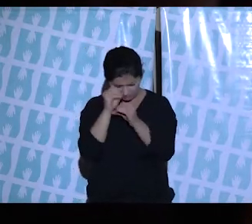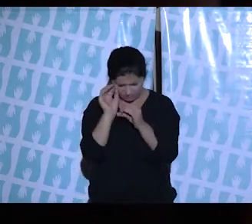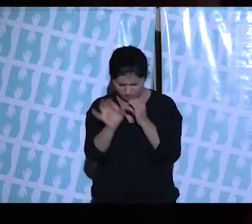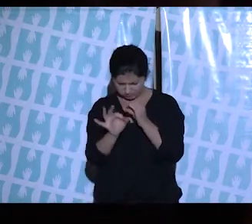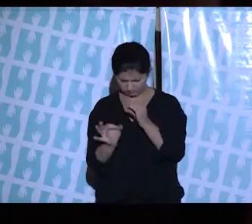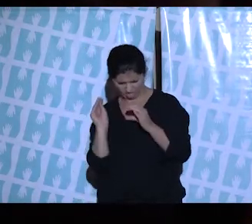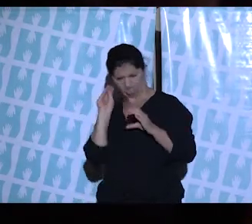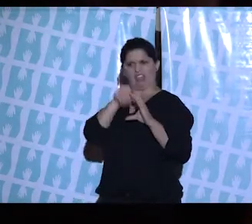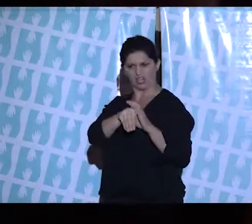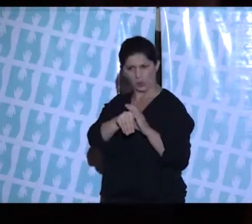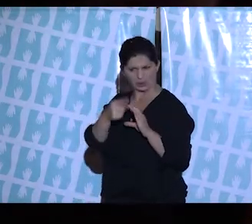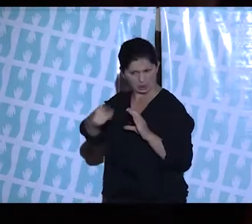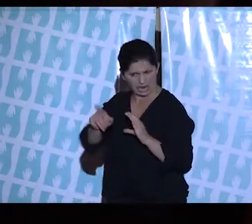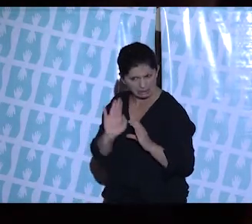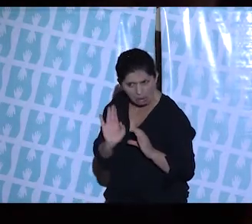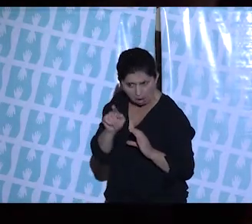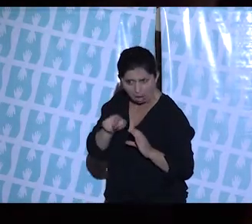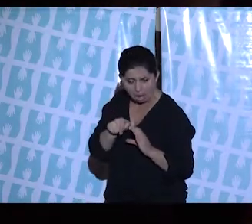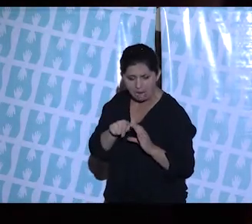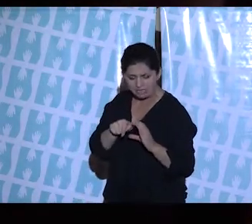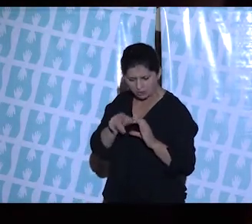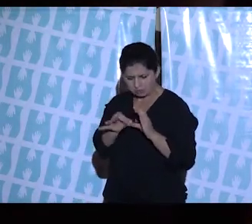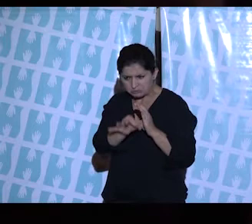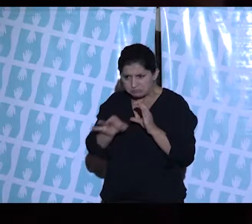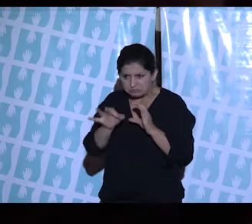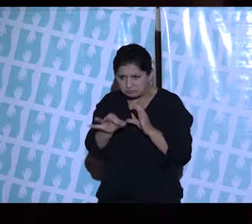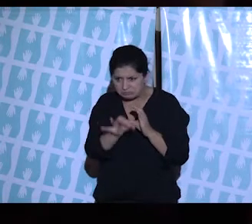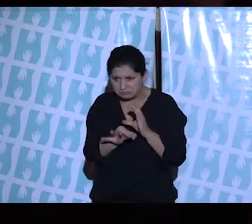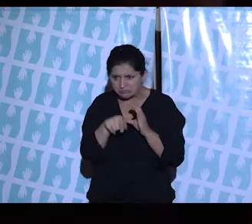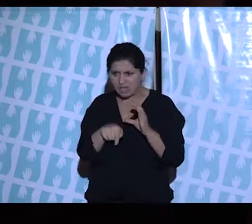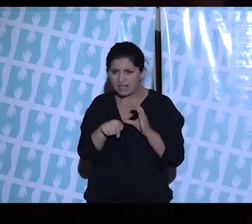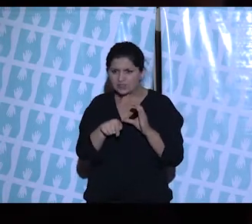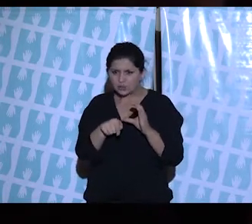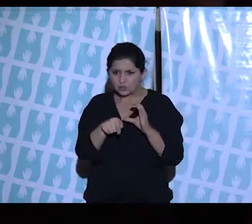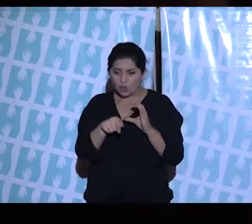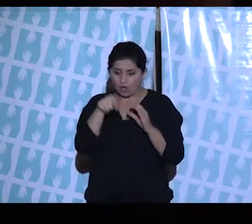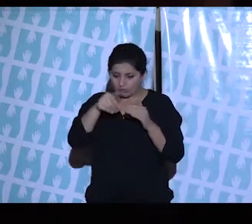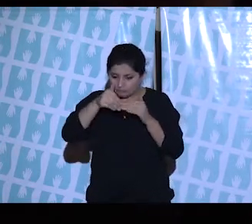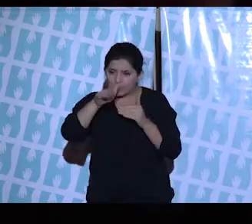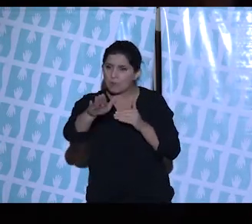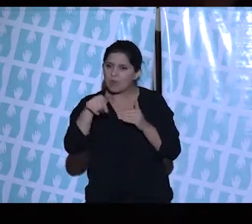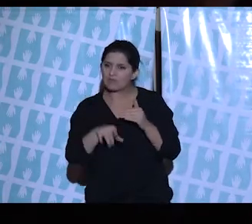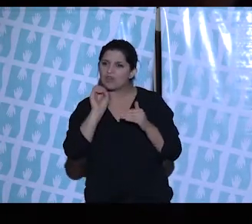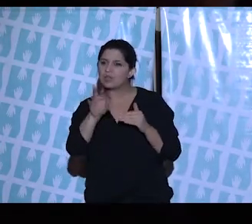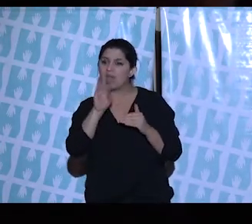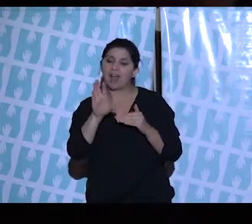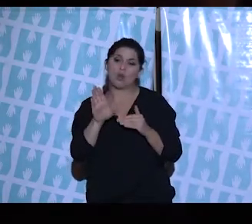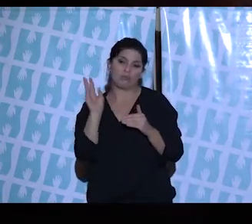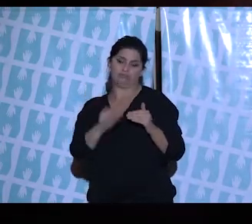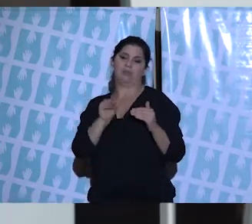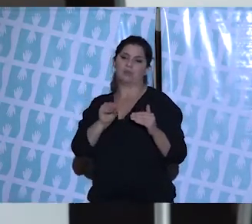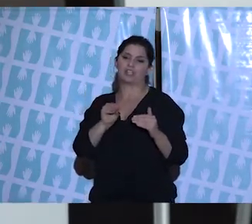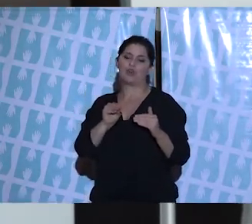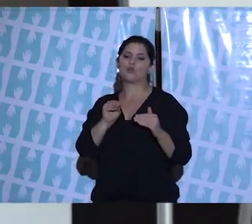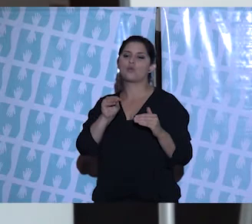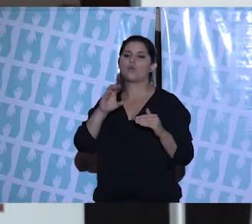incluido dentro de la célula. Y esos cuerpos de inclusión, a partir de ese momento, se llamaron cuerpos de